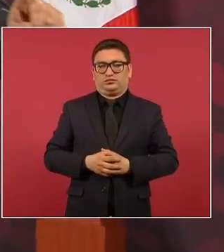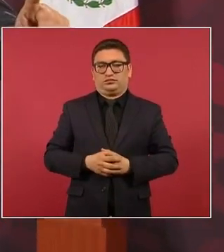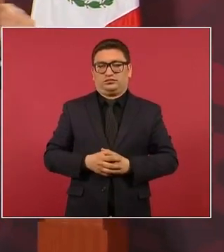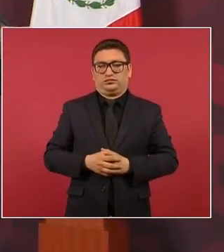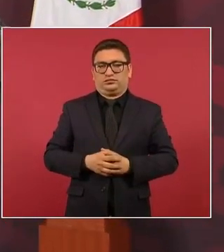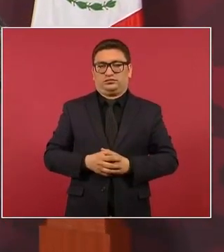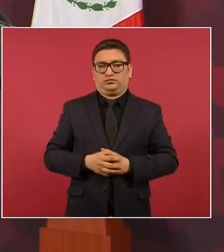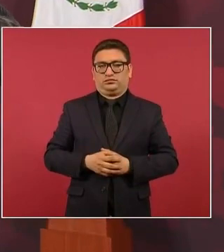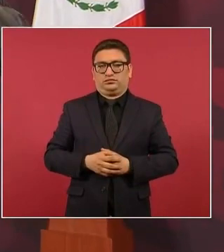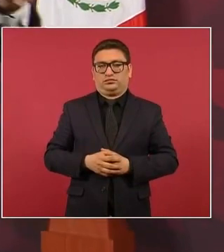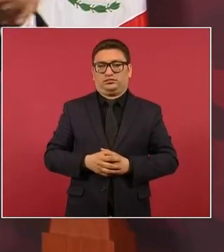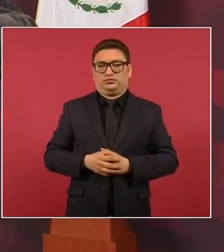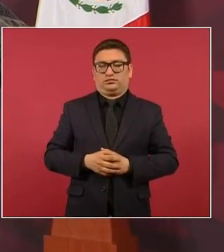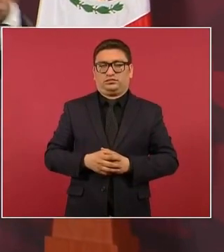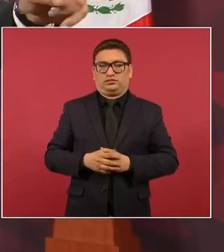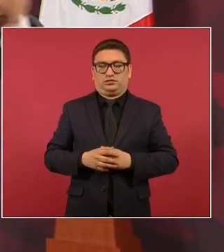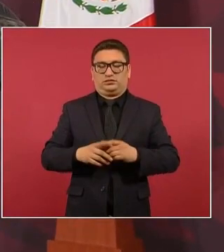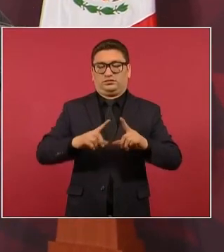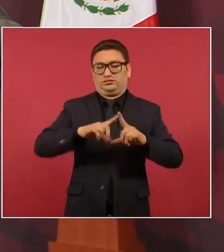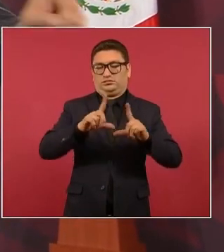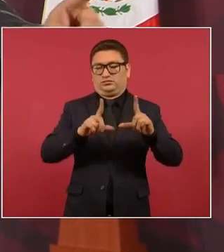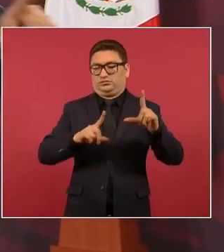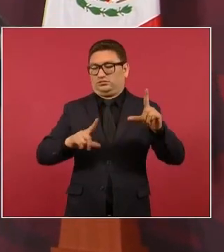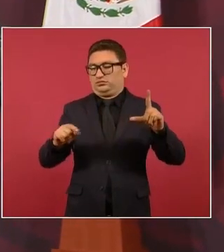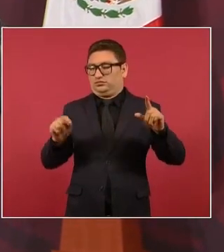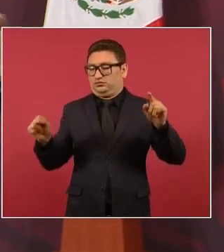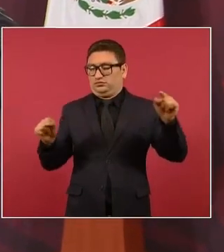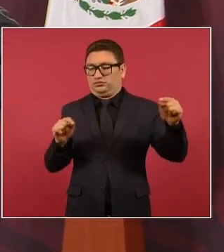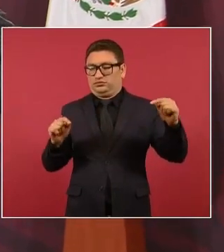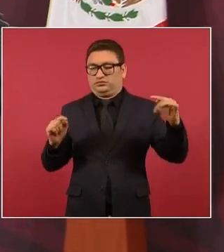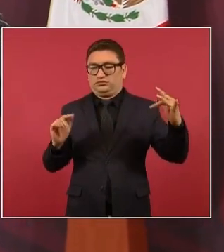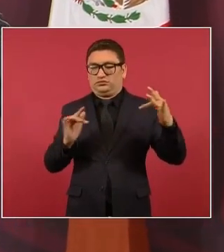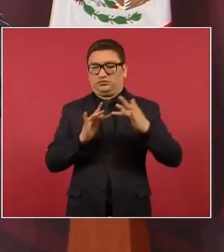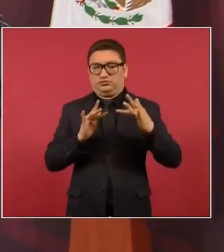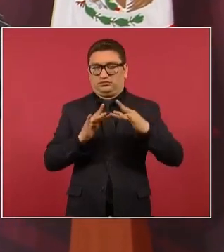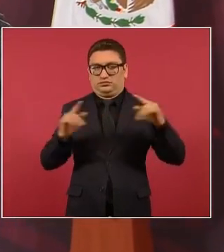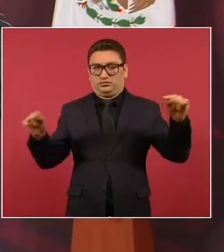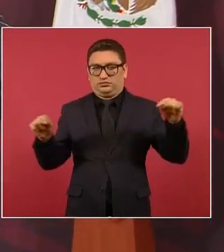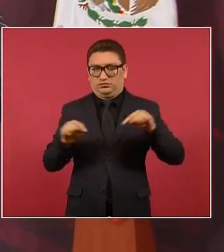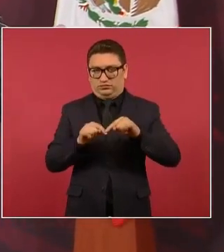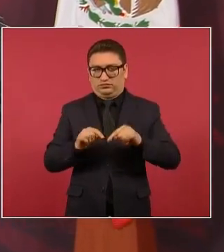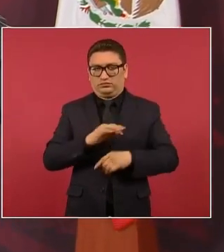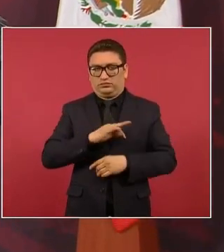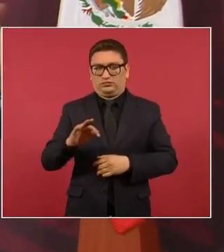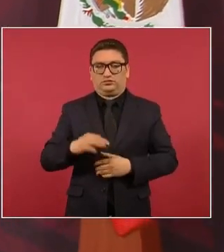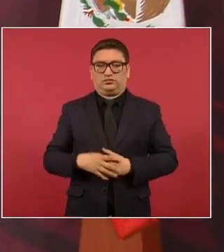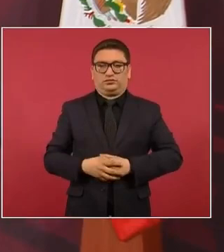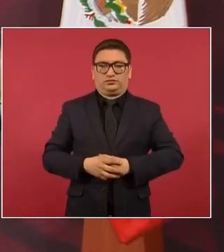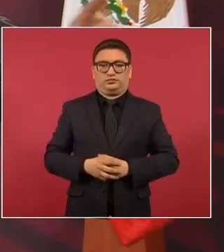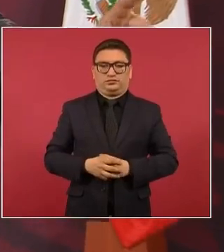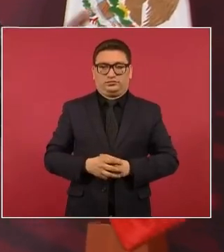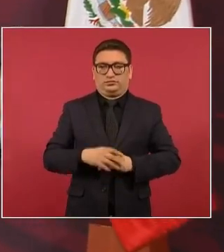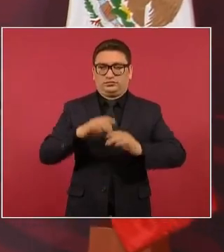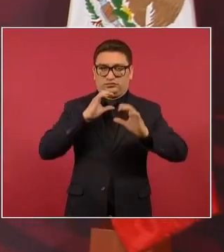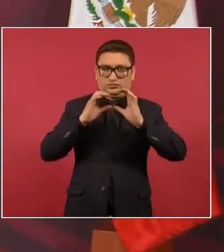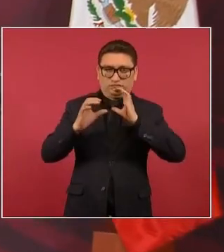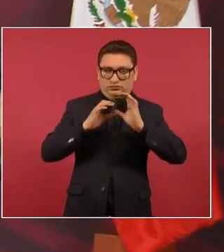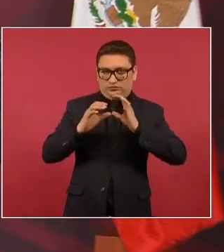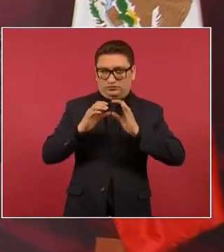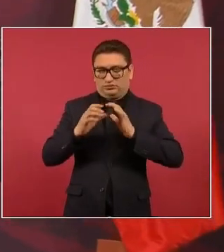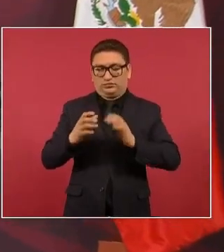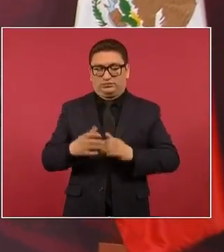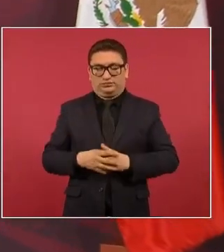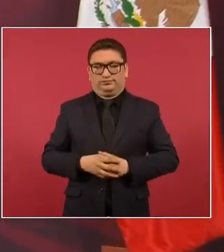unir el Pacífico con el Atlántico, es la comunicación